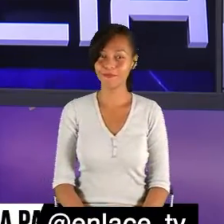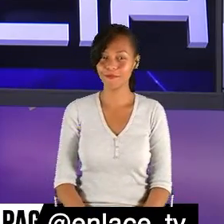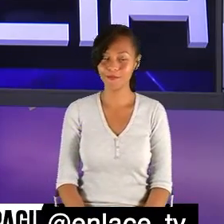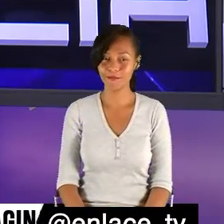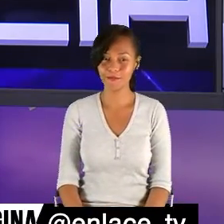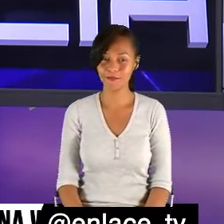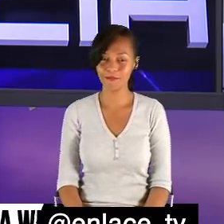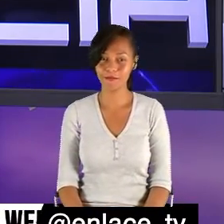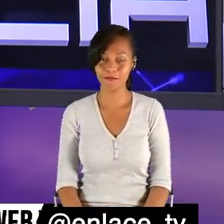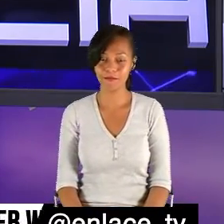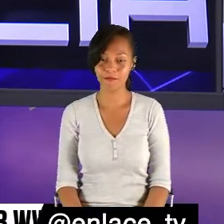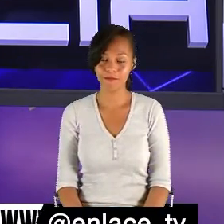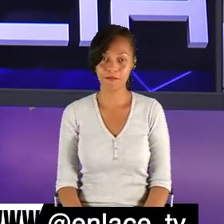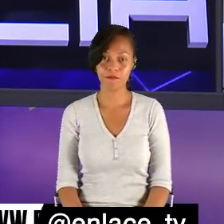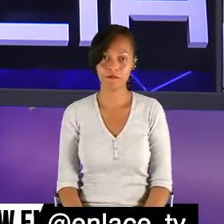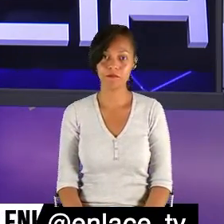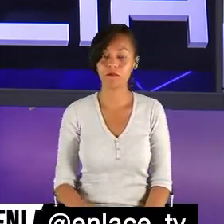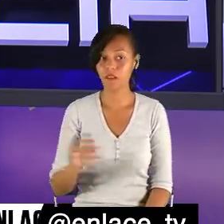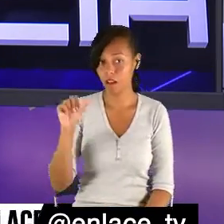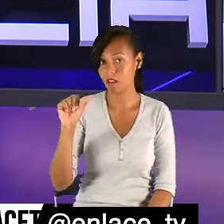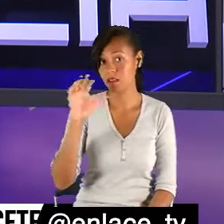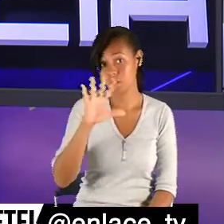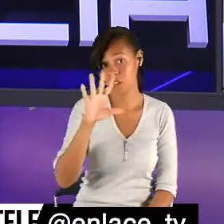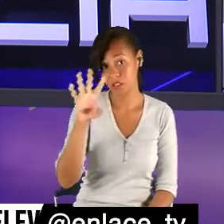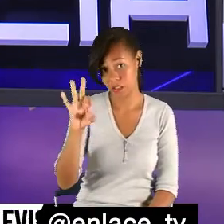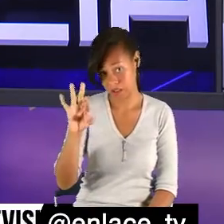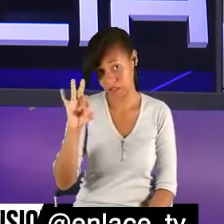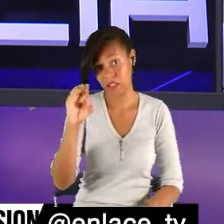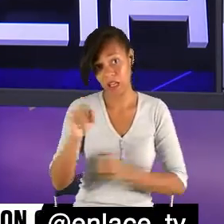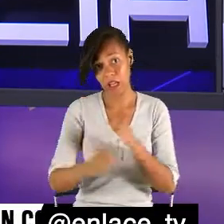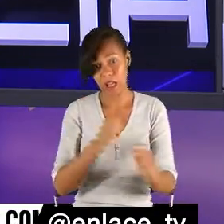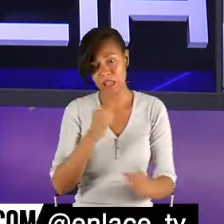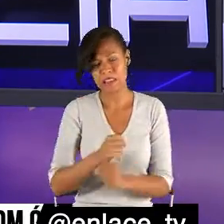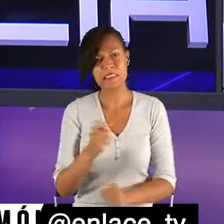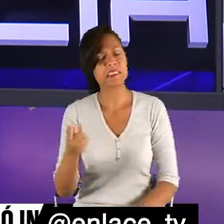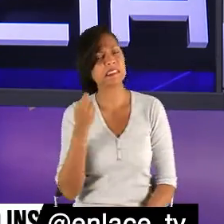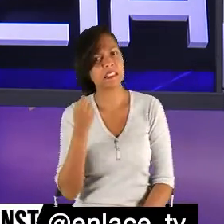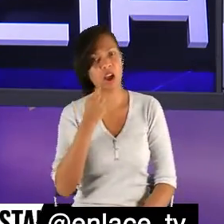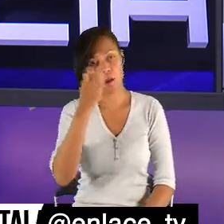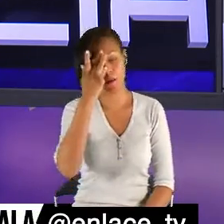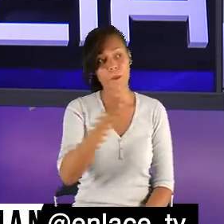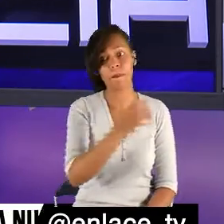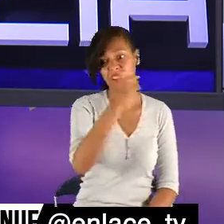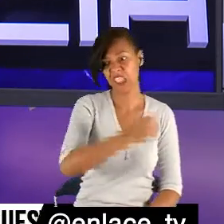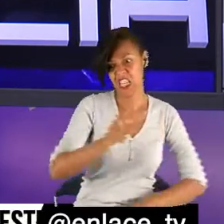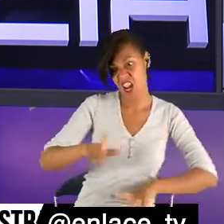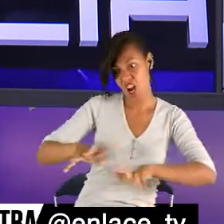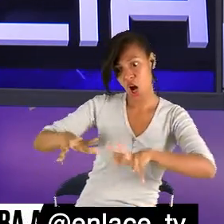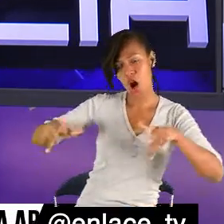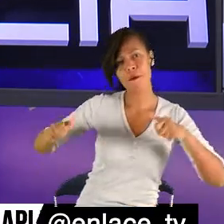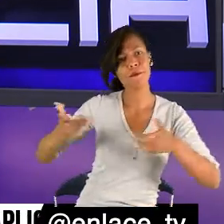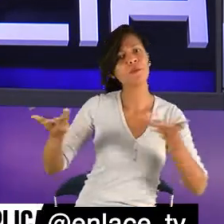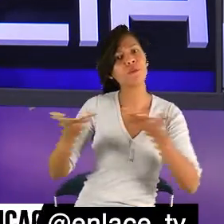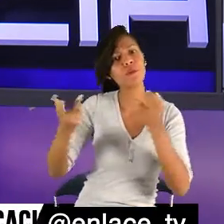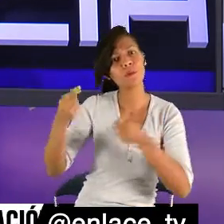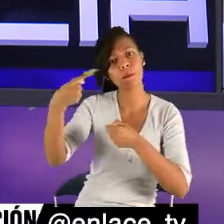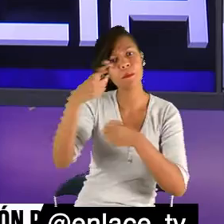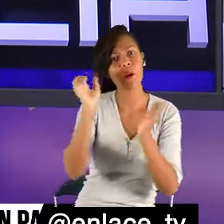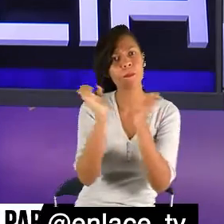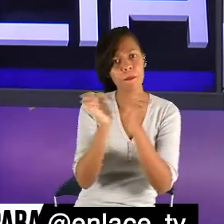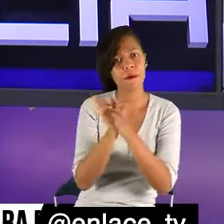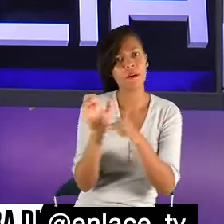y una mujer de 53 años de edad se mantiene en delicado estado de salud por un intento de hurto que sufrió en el barrio primero de mayo padece un